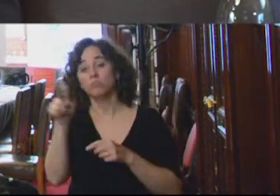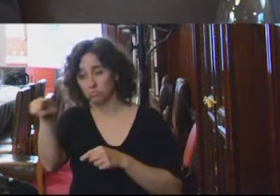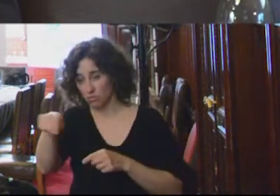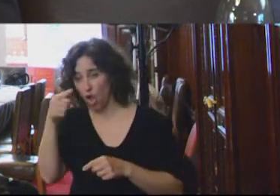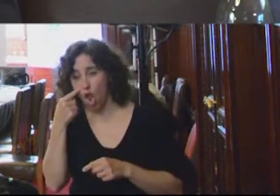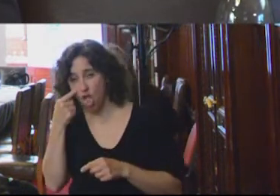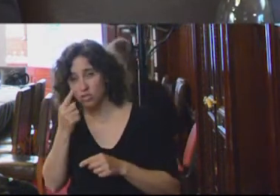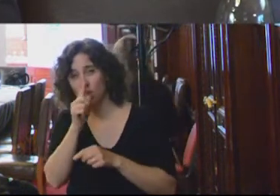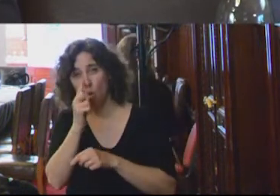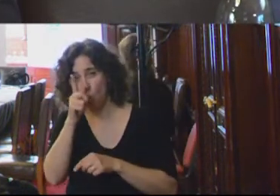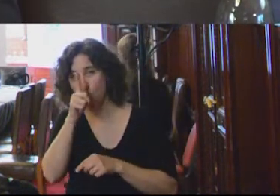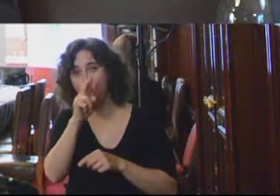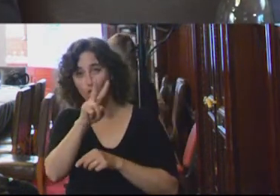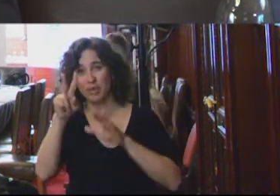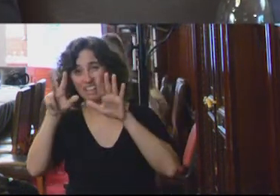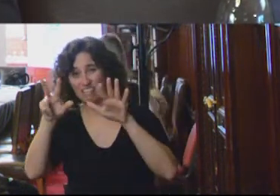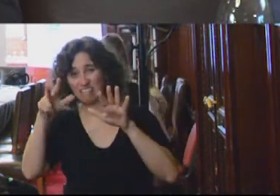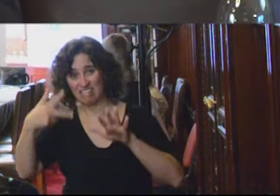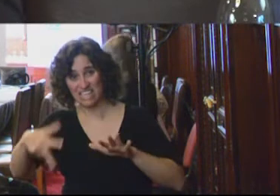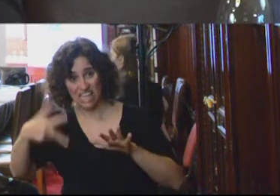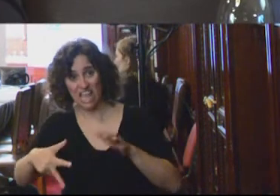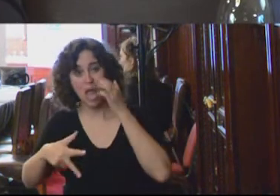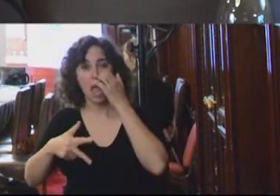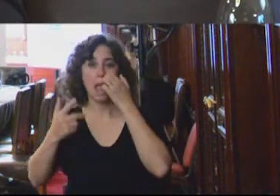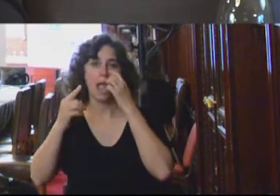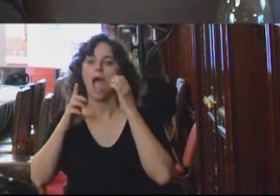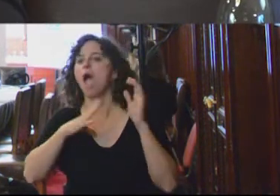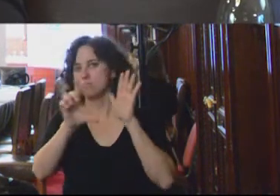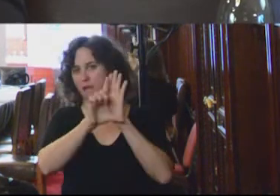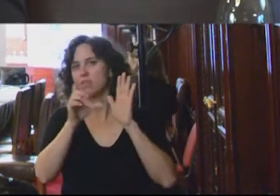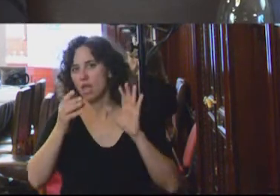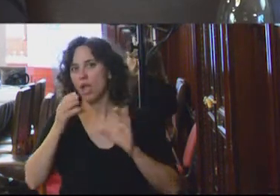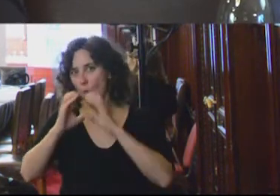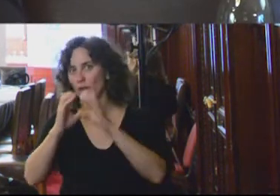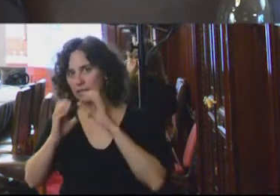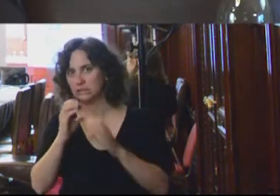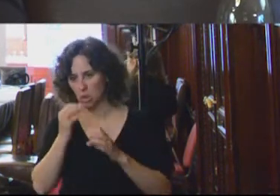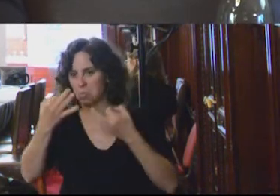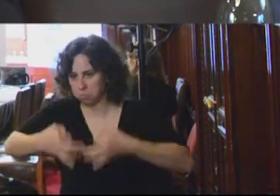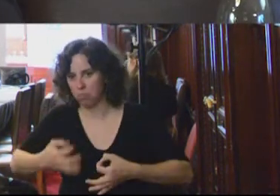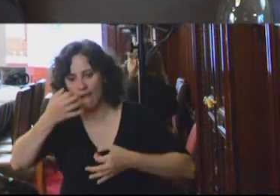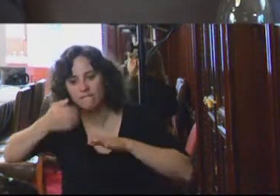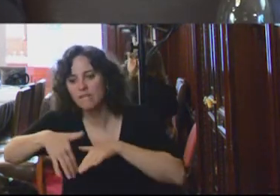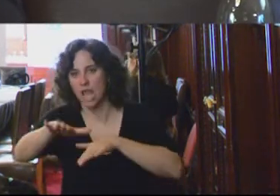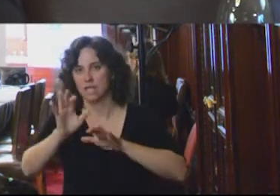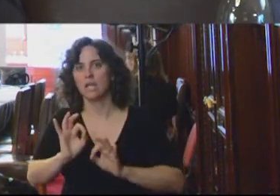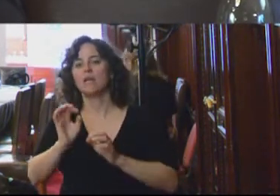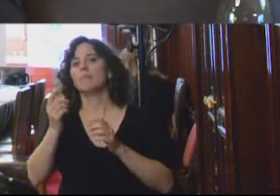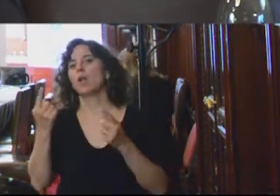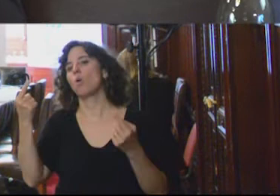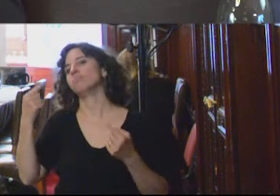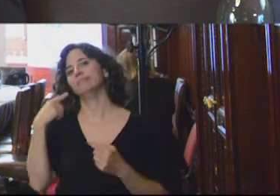del 2013 está en vigencia una ley de comunicación que ha sido fuertemente cuestionada por los principales organismos de derechos